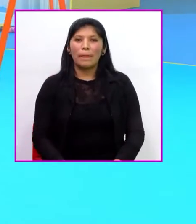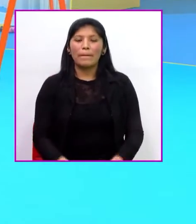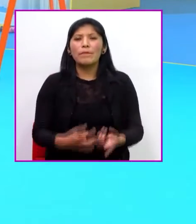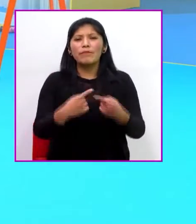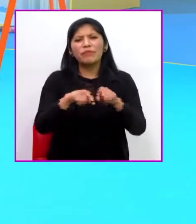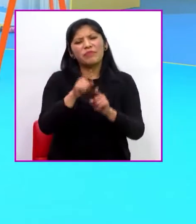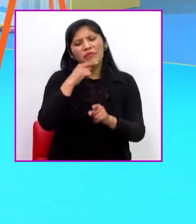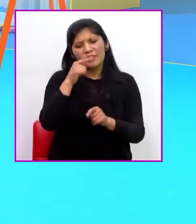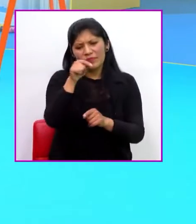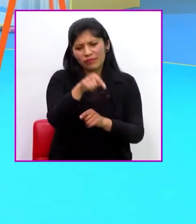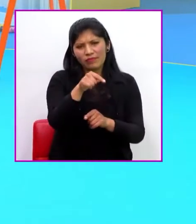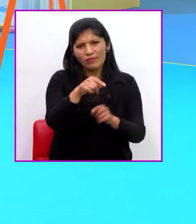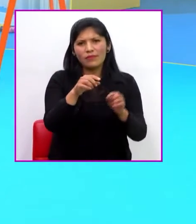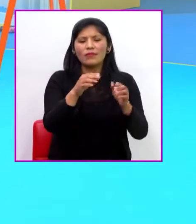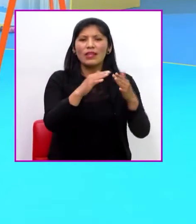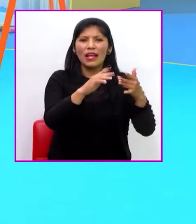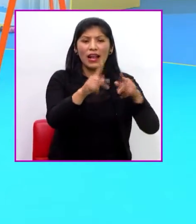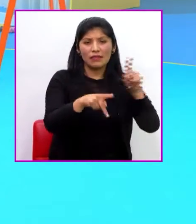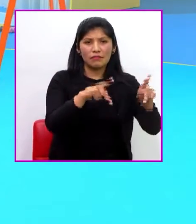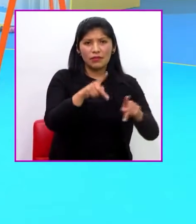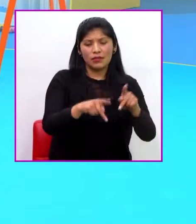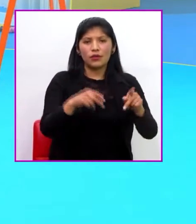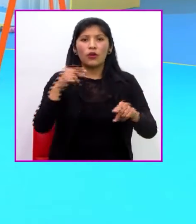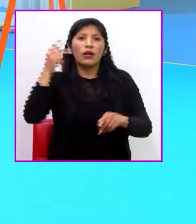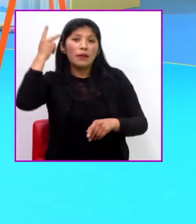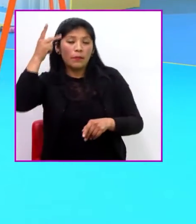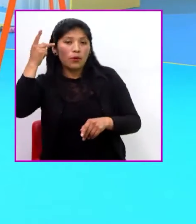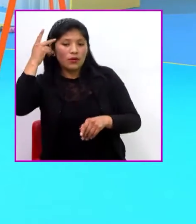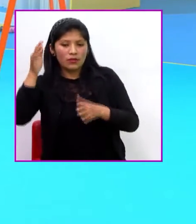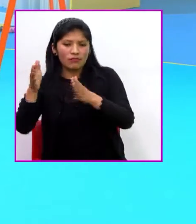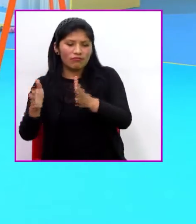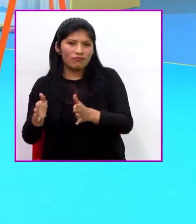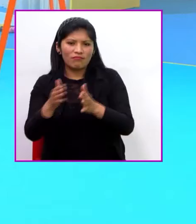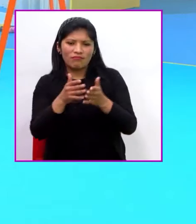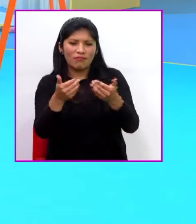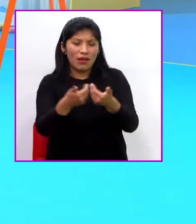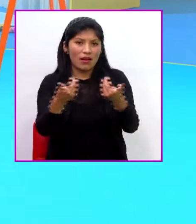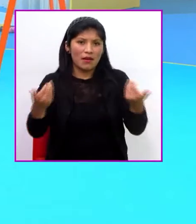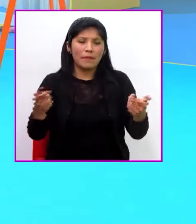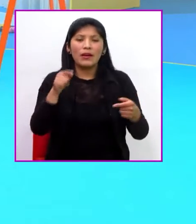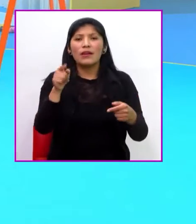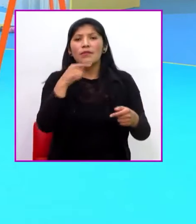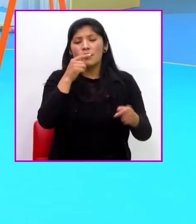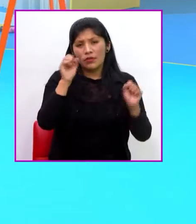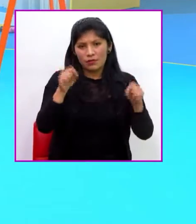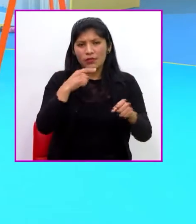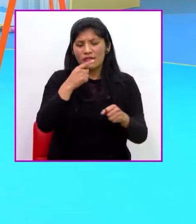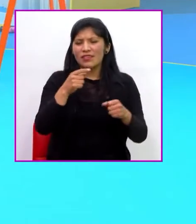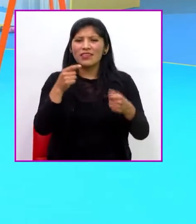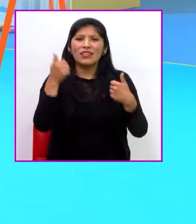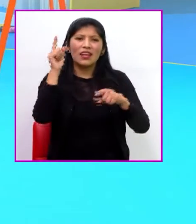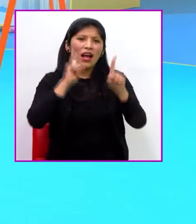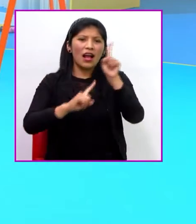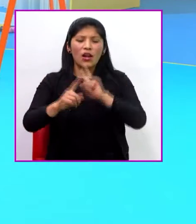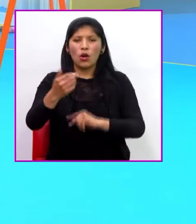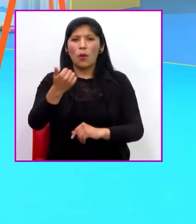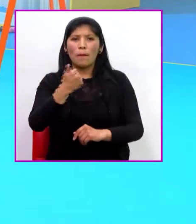hablamos de los derechos civiles y los derechos políticos, vamos a mencionar que es el ejercicio de carácter